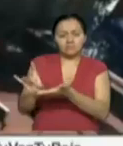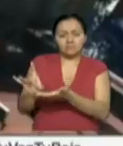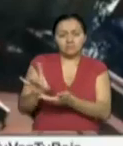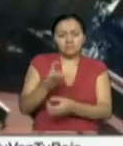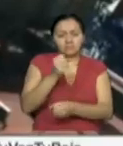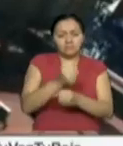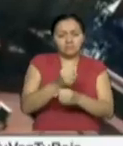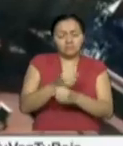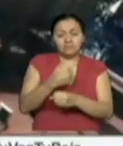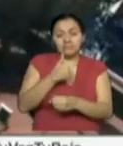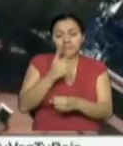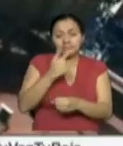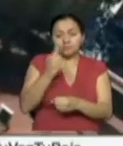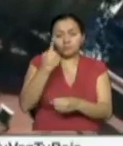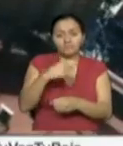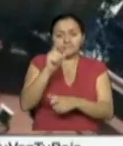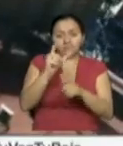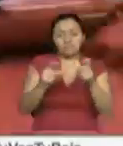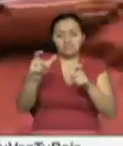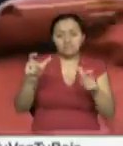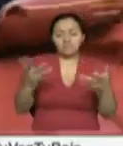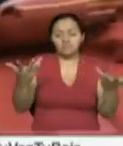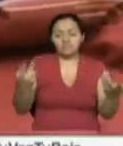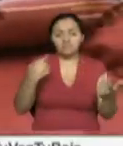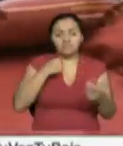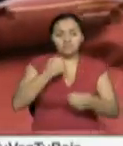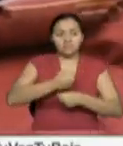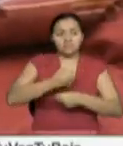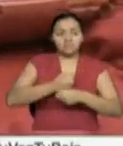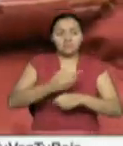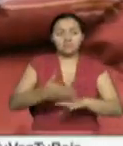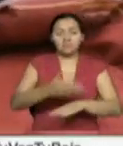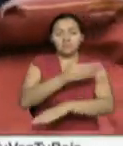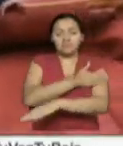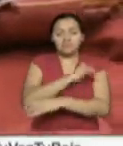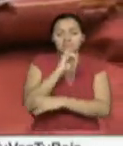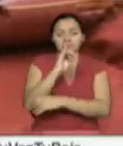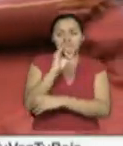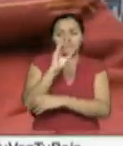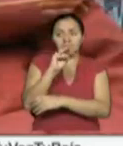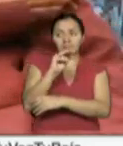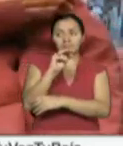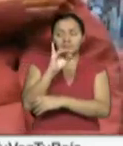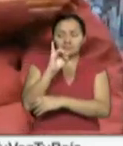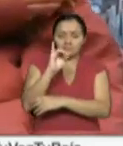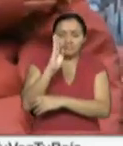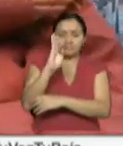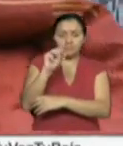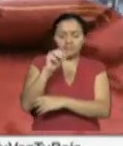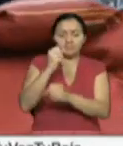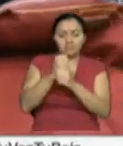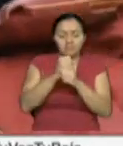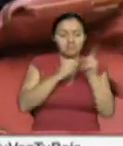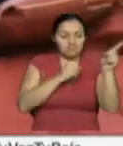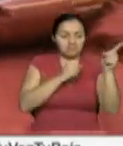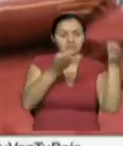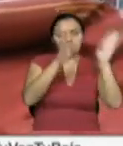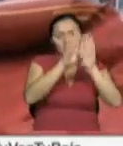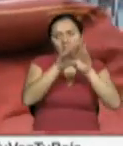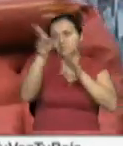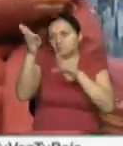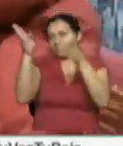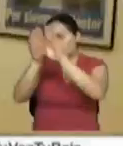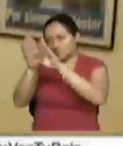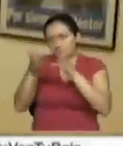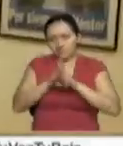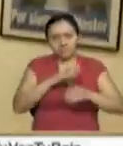que afectan a no menos de 1 millón de personas. Tengo un amigo que trabajaba en IBM, IBM cerró, fue a otro lugar, ese lugar cerró y ahora está de